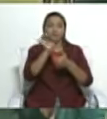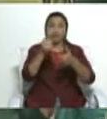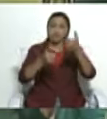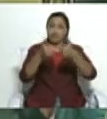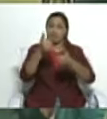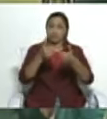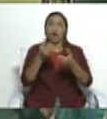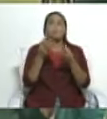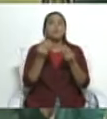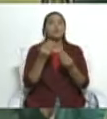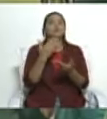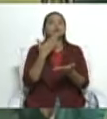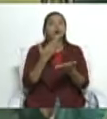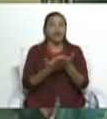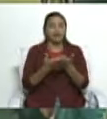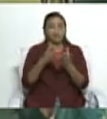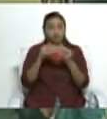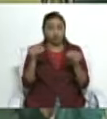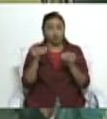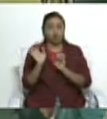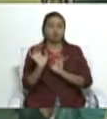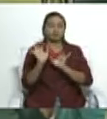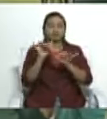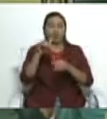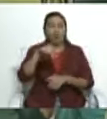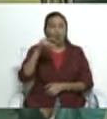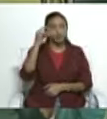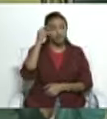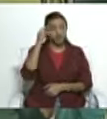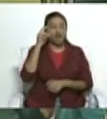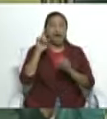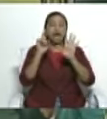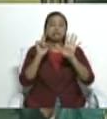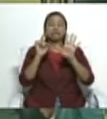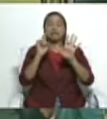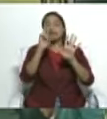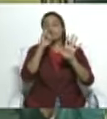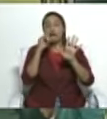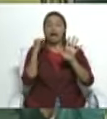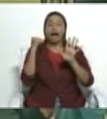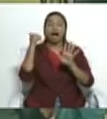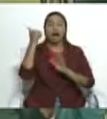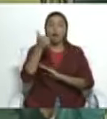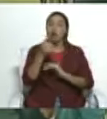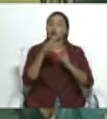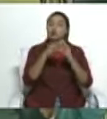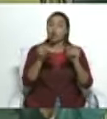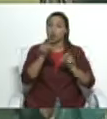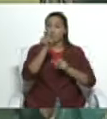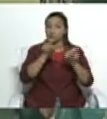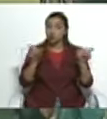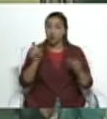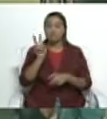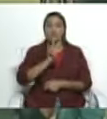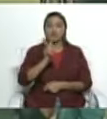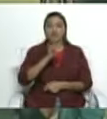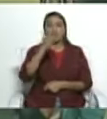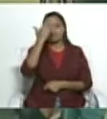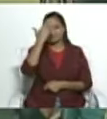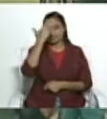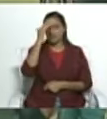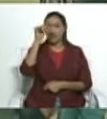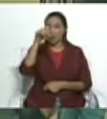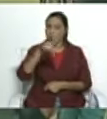cita electoral que desde hace 6 años todos los venezolanos conocían, que este año